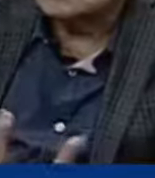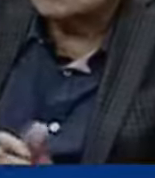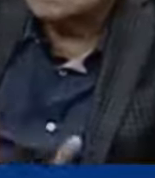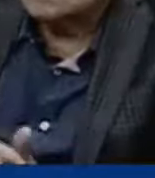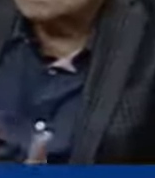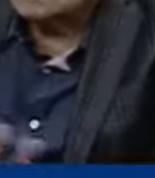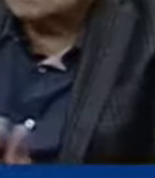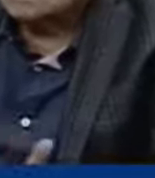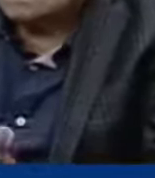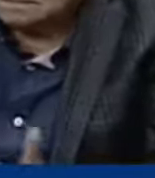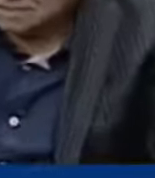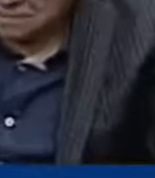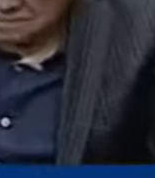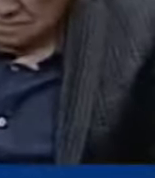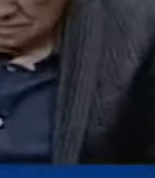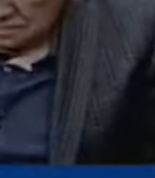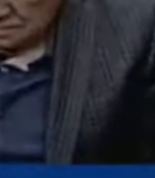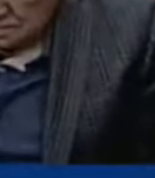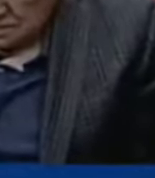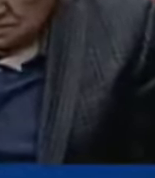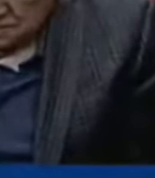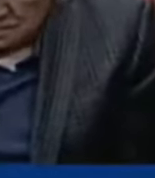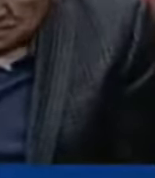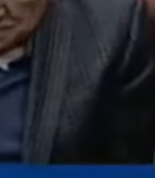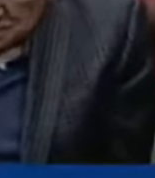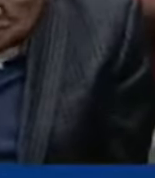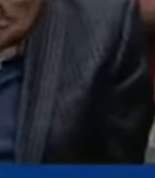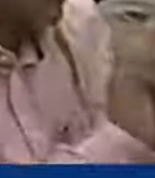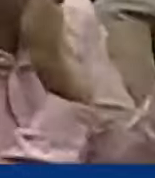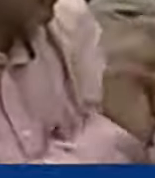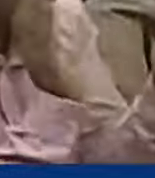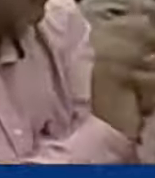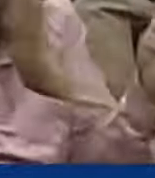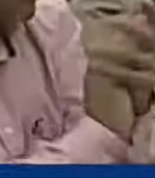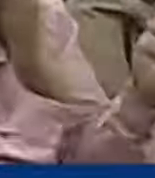estamos ganando. Por primera vez,